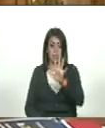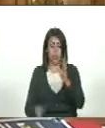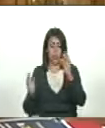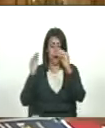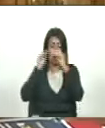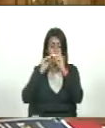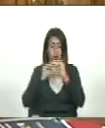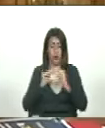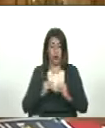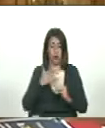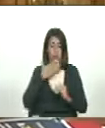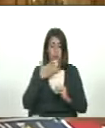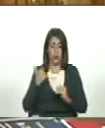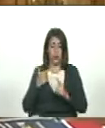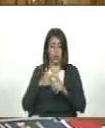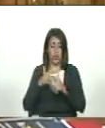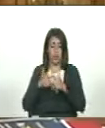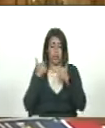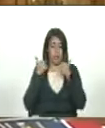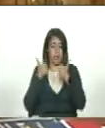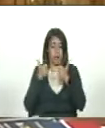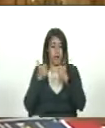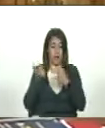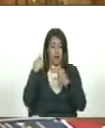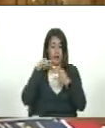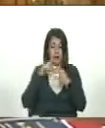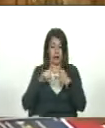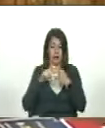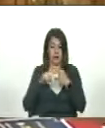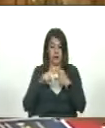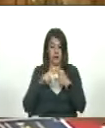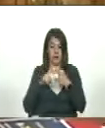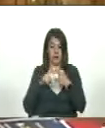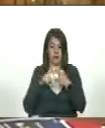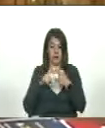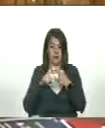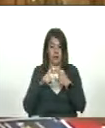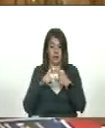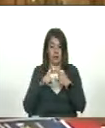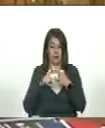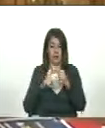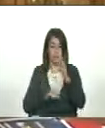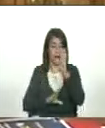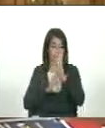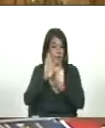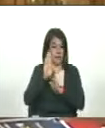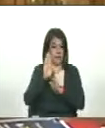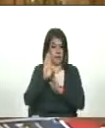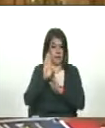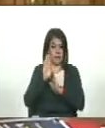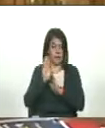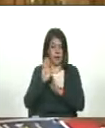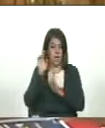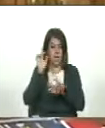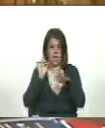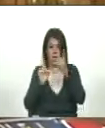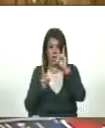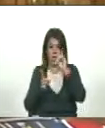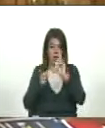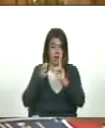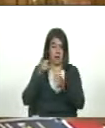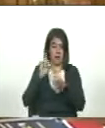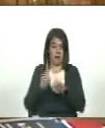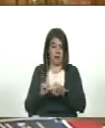consensos, recuperar el estado de bienestar y aquí avanzar. Si algo